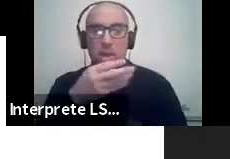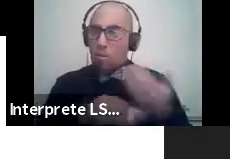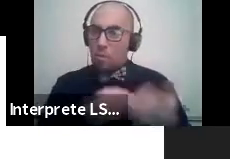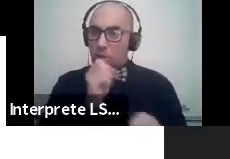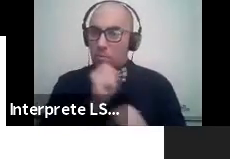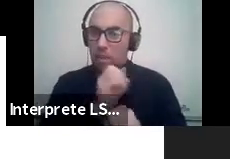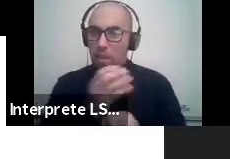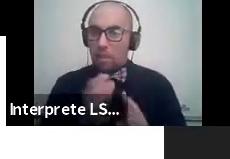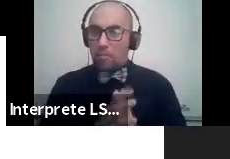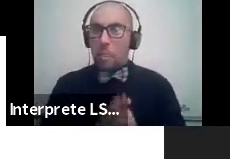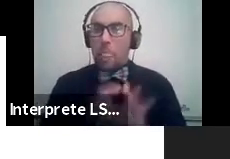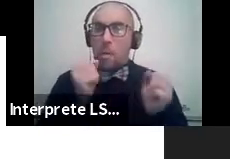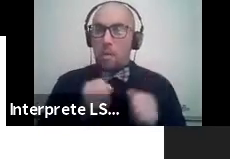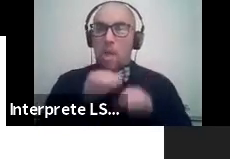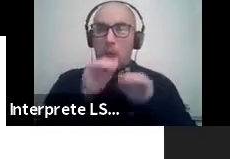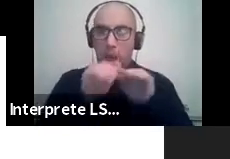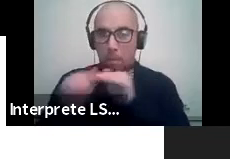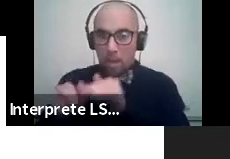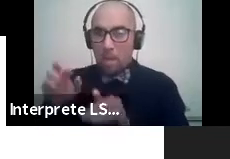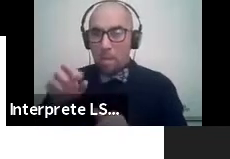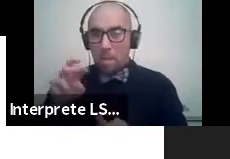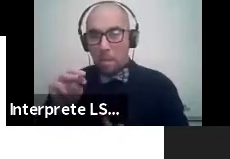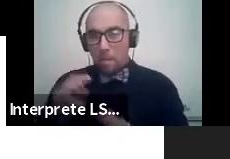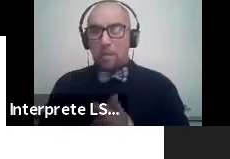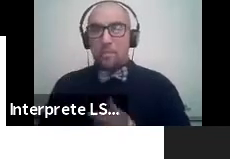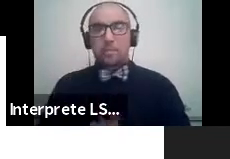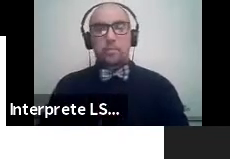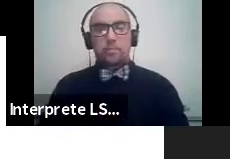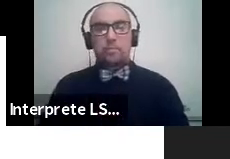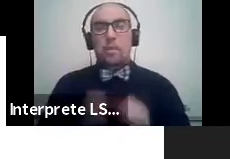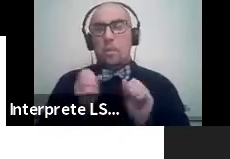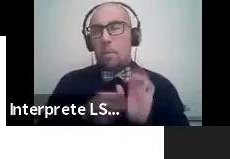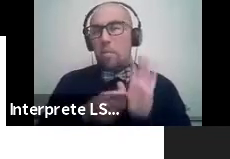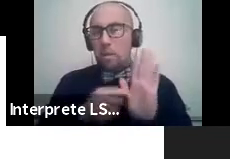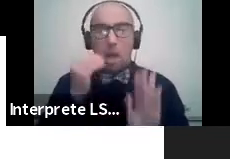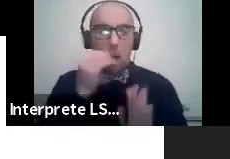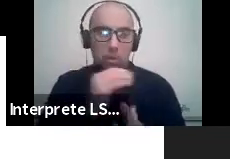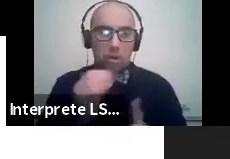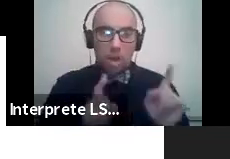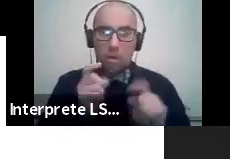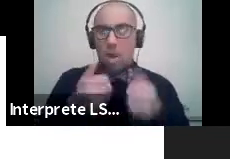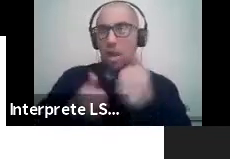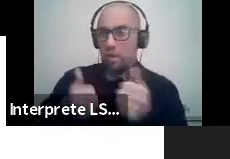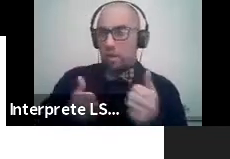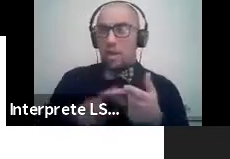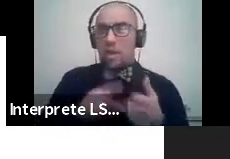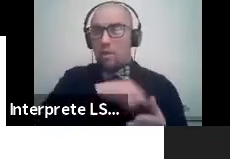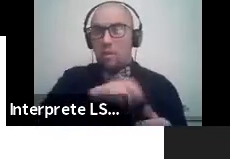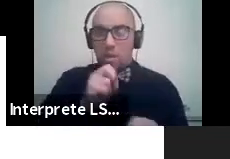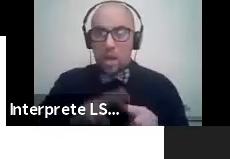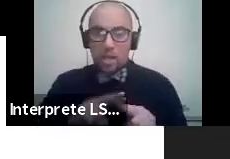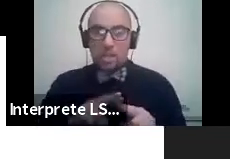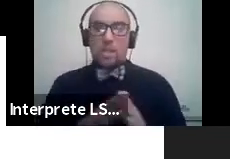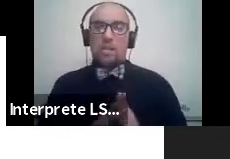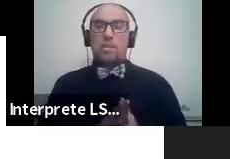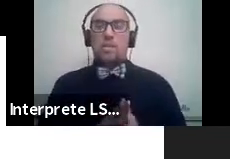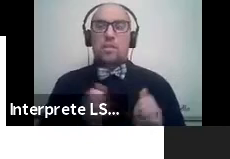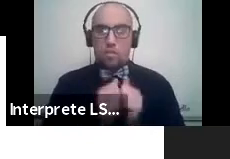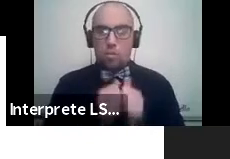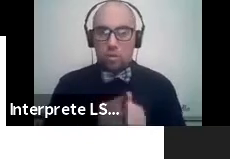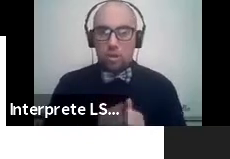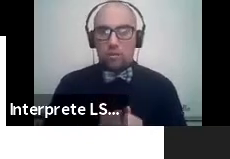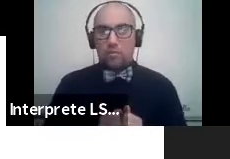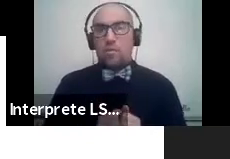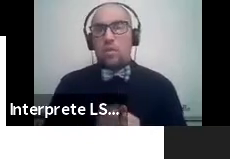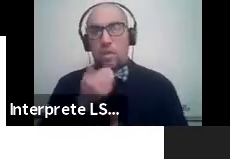pantalla, poder apoyar a los papás, poder mostrar a los niños algunas actividades que puedan hacer de forma conjunta